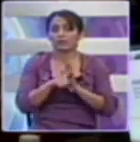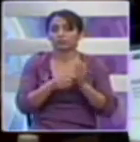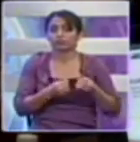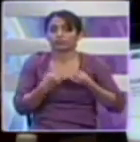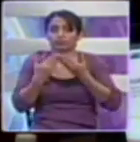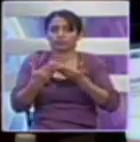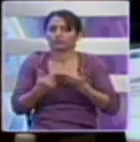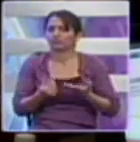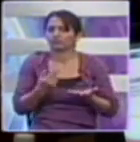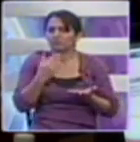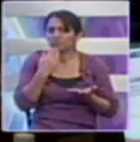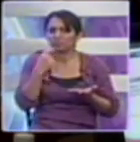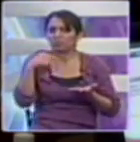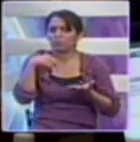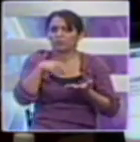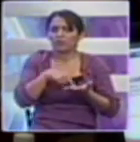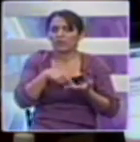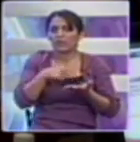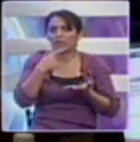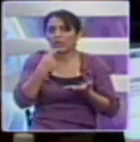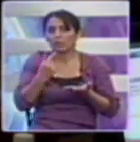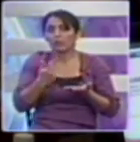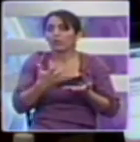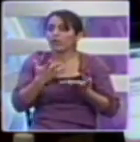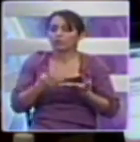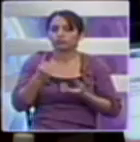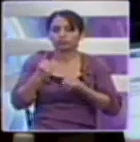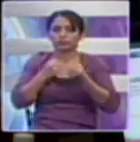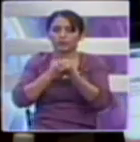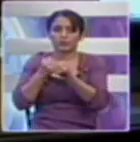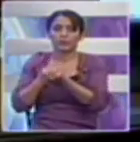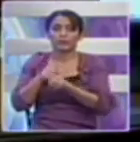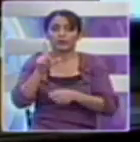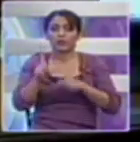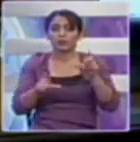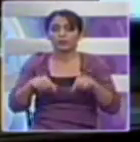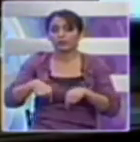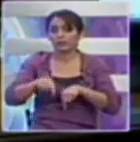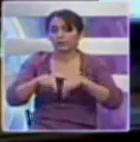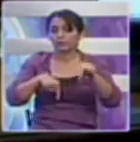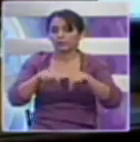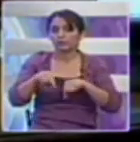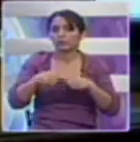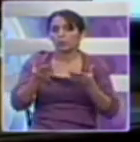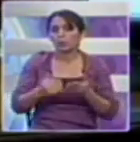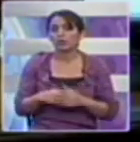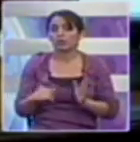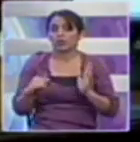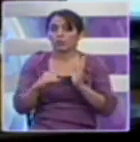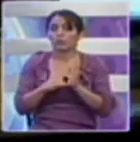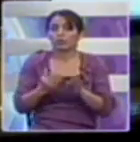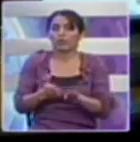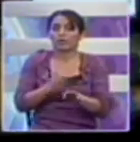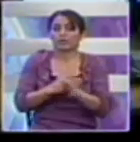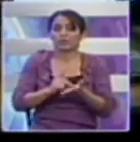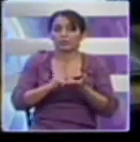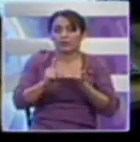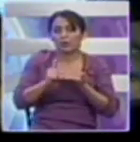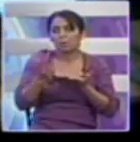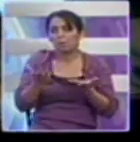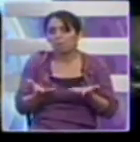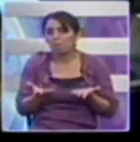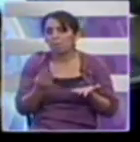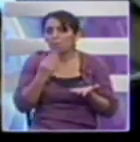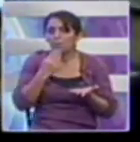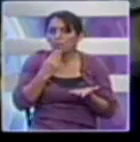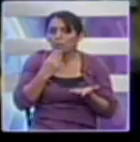estipula una compensación para los transportistas para que estos en su anticipo de impuesto a la renta no tengan que